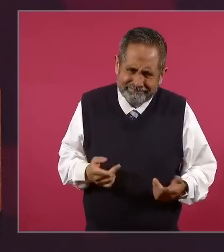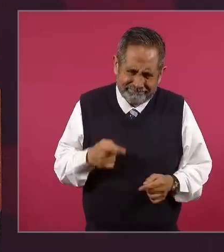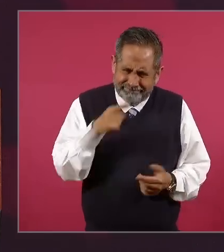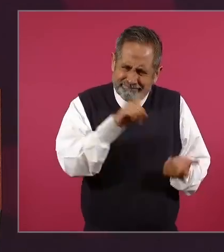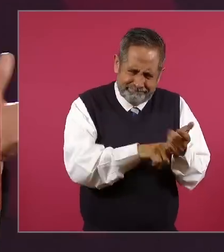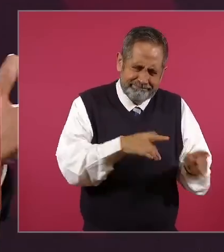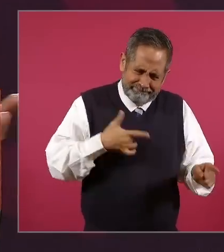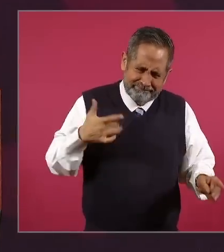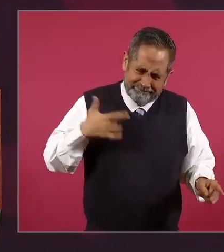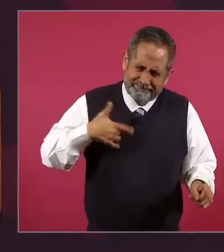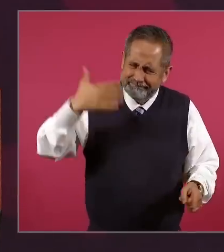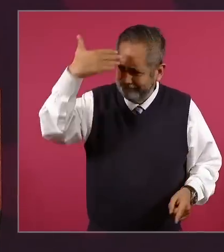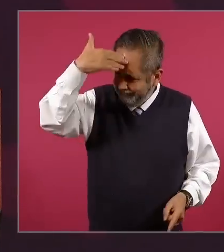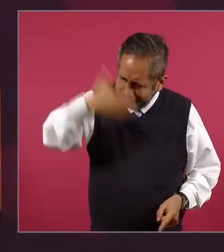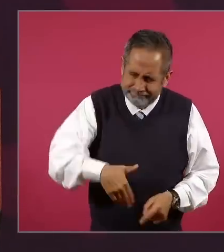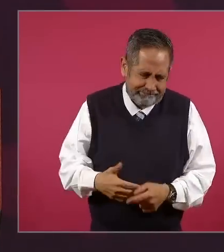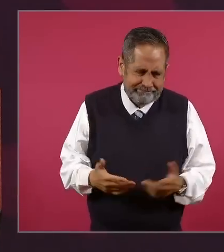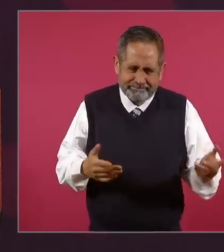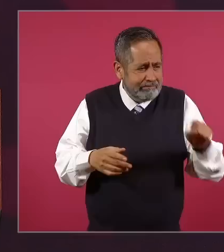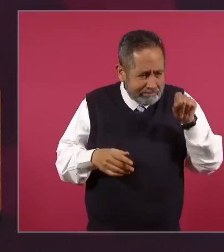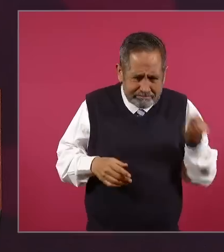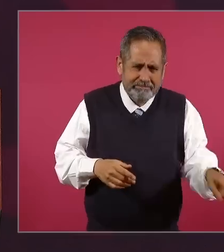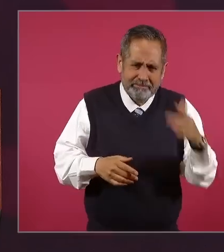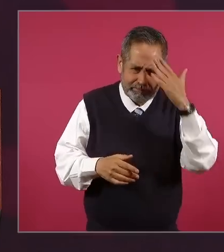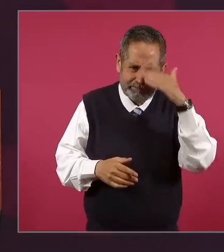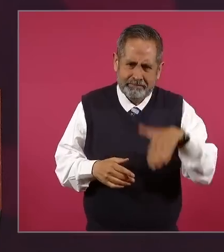Ellos lo saben.